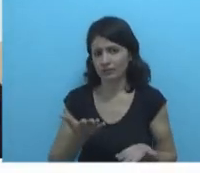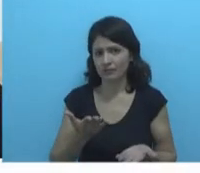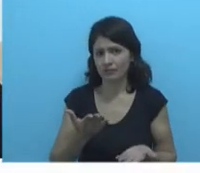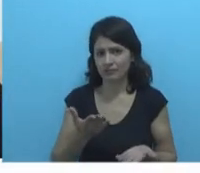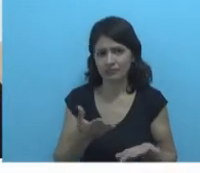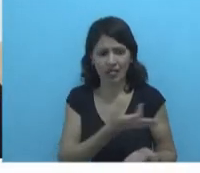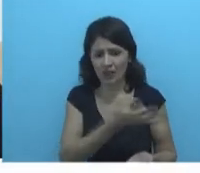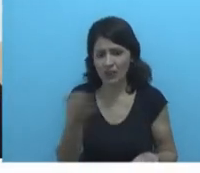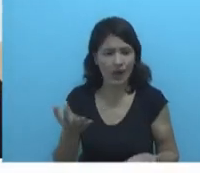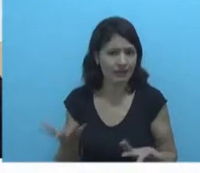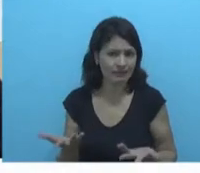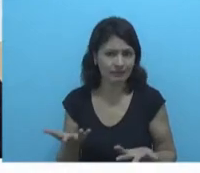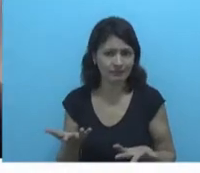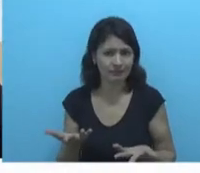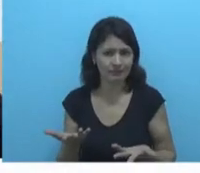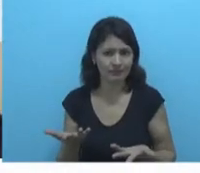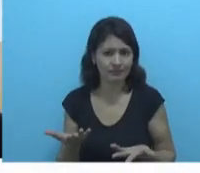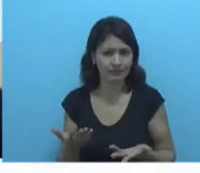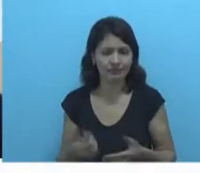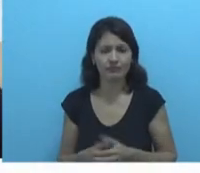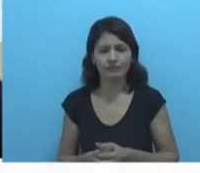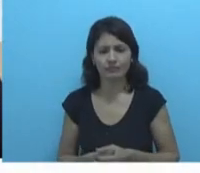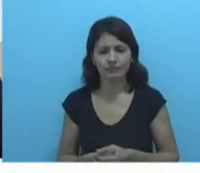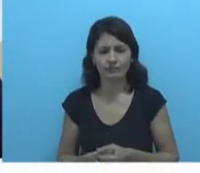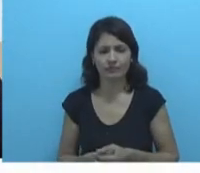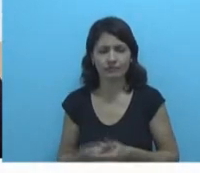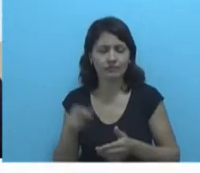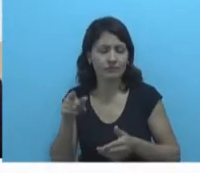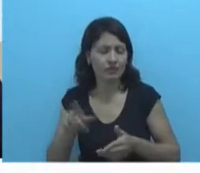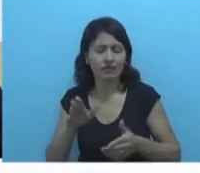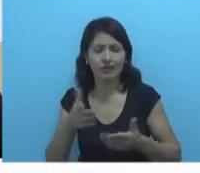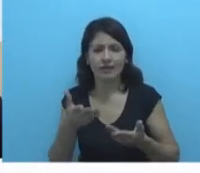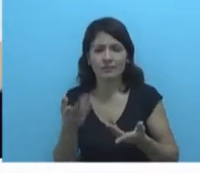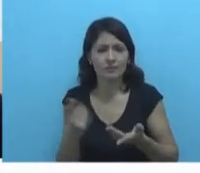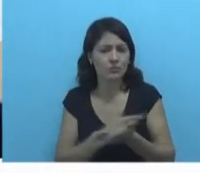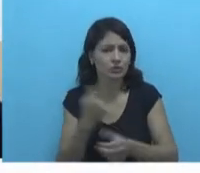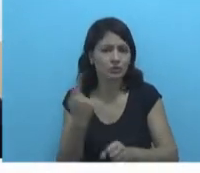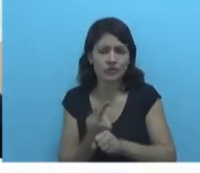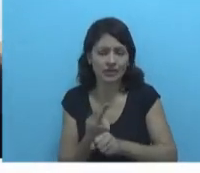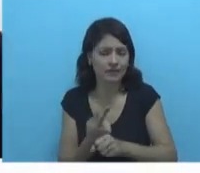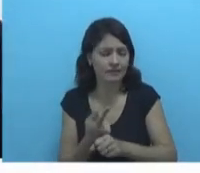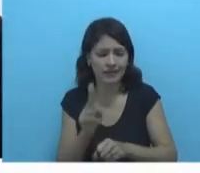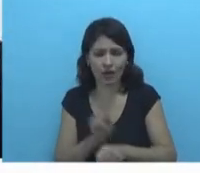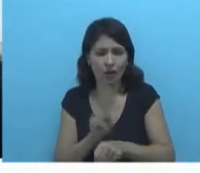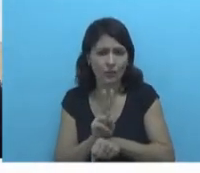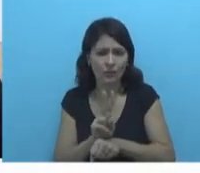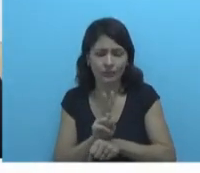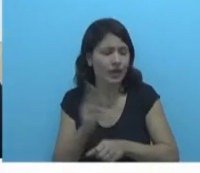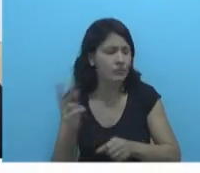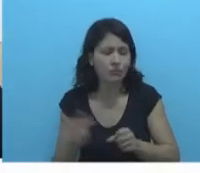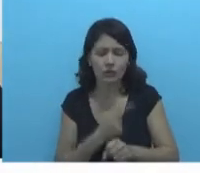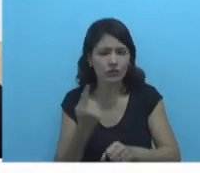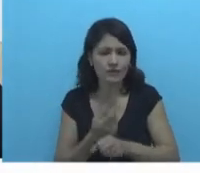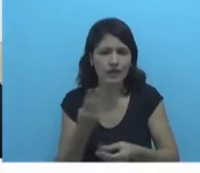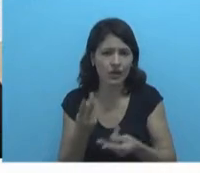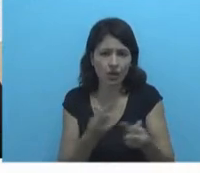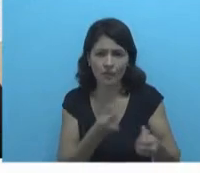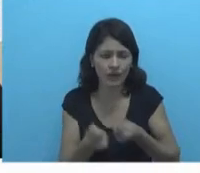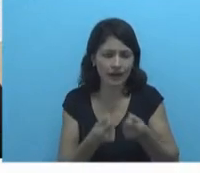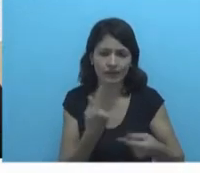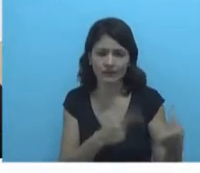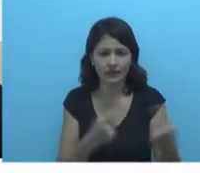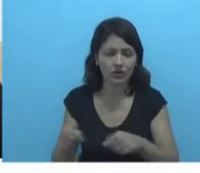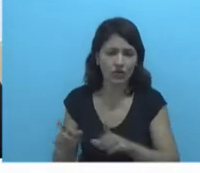Van a tener menos carne porque no la van a poder comprar. Y cuidado con aquellos subsidios cruzados